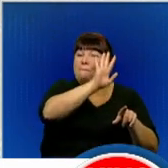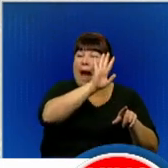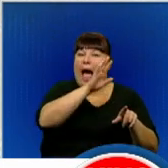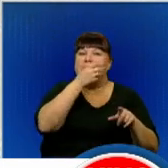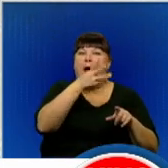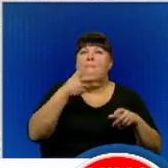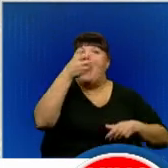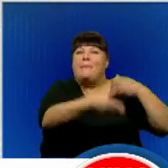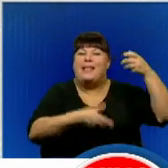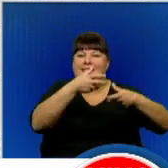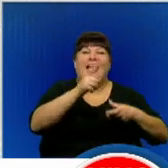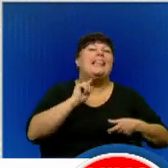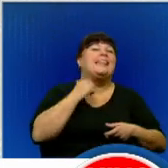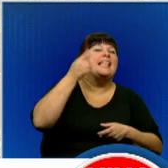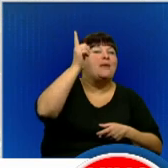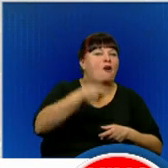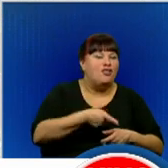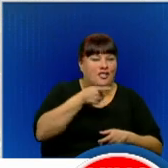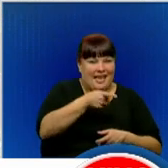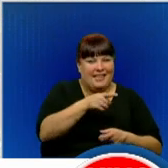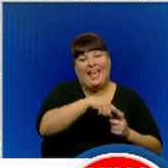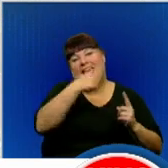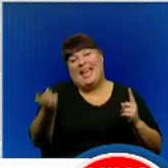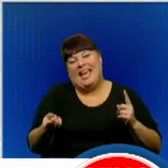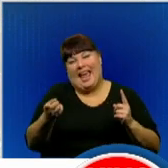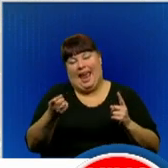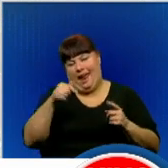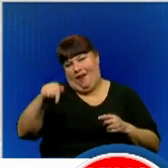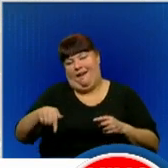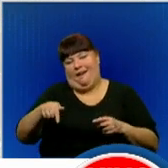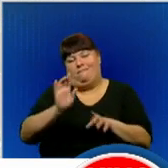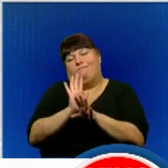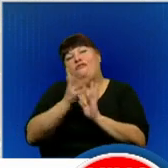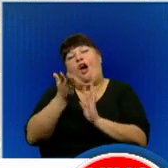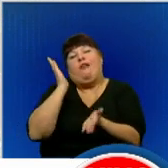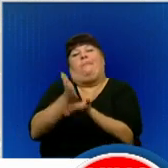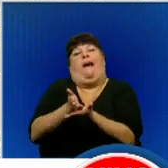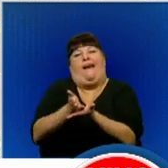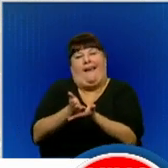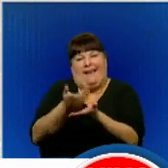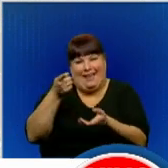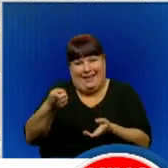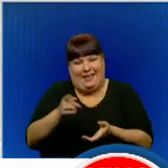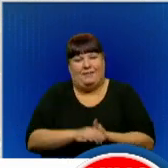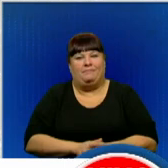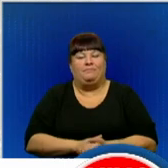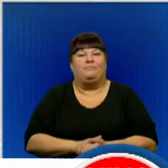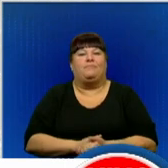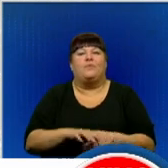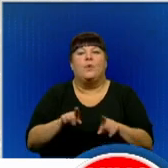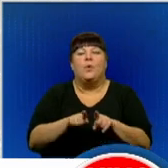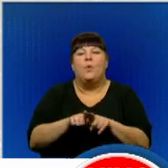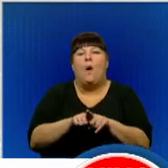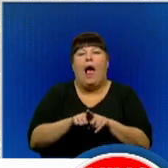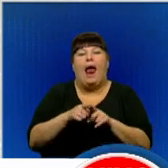inversión con el 13% que castigaba ahora sí decidido de alguna manera y